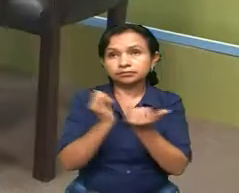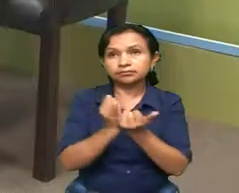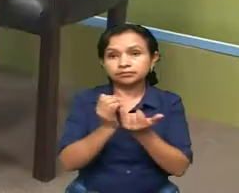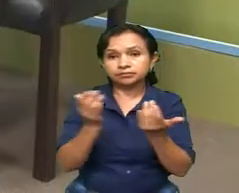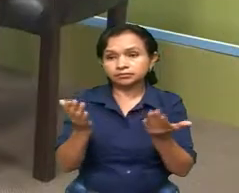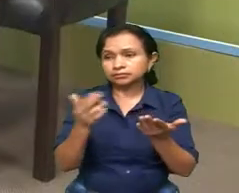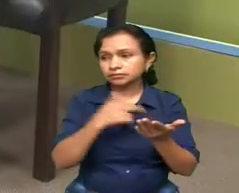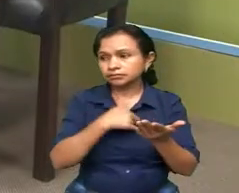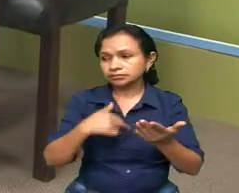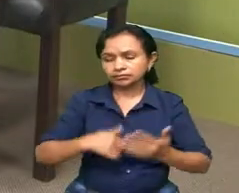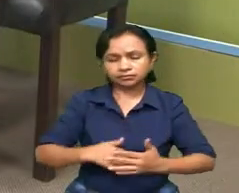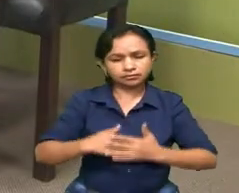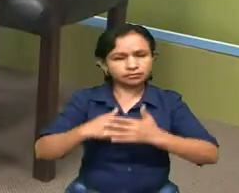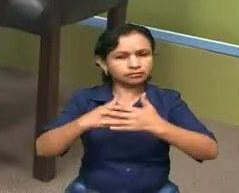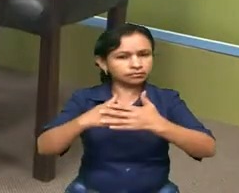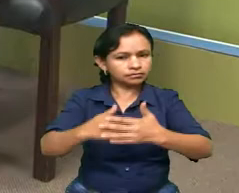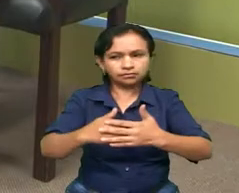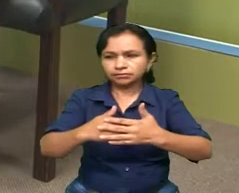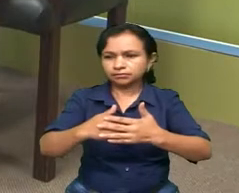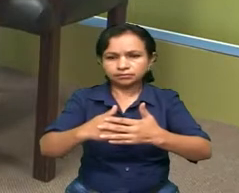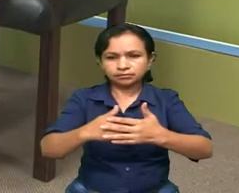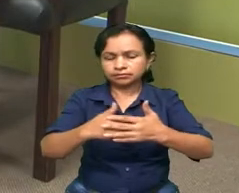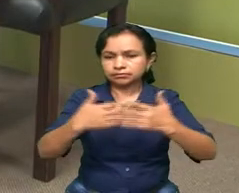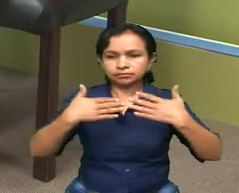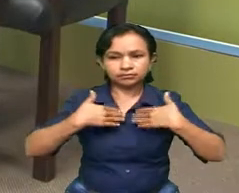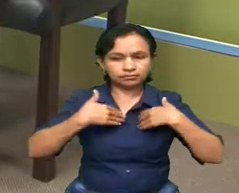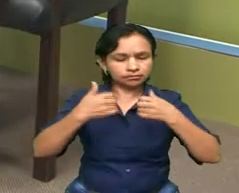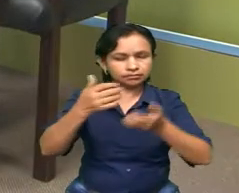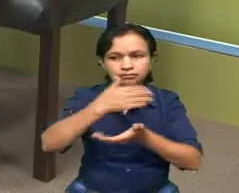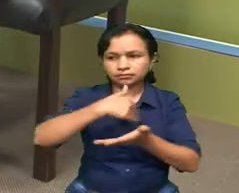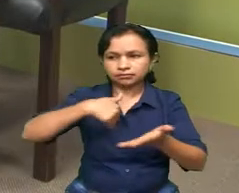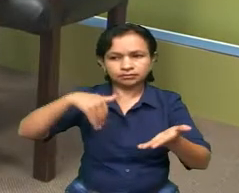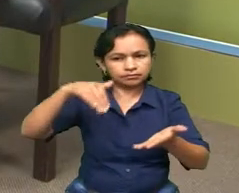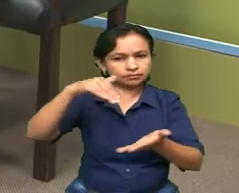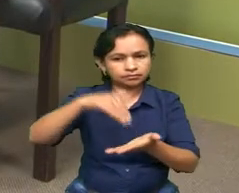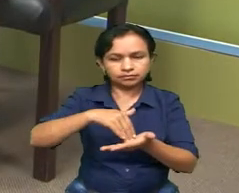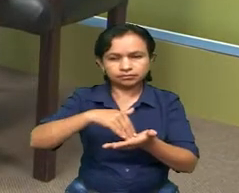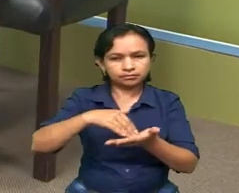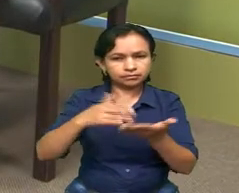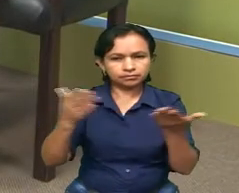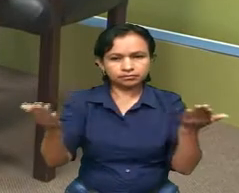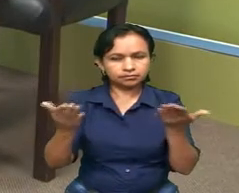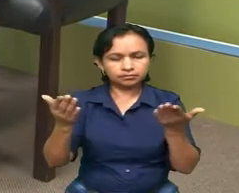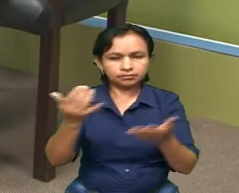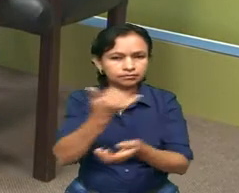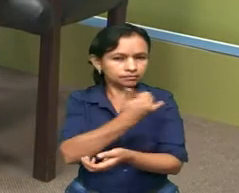las embarazadas, siempre se va a buscar cuando es en centro de salud, ¿verdad? Porque los hospitales,